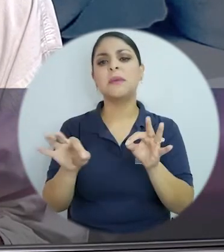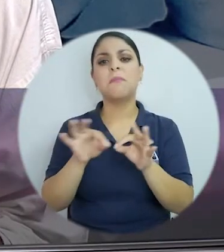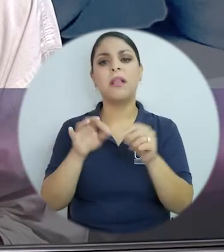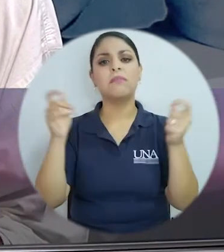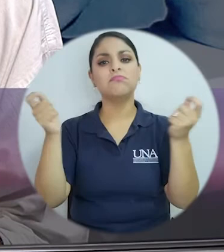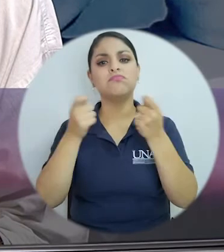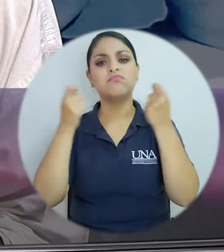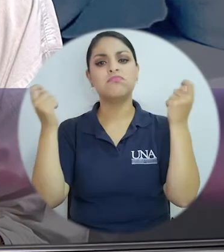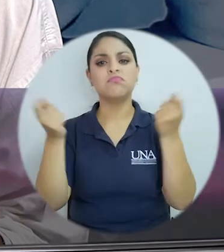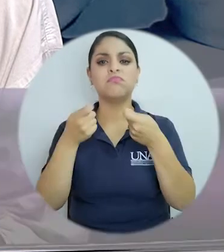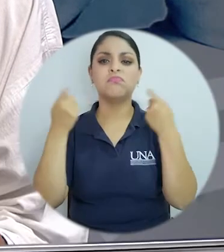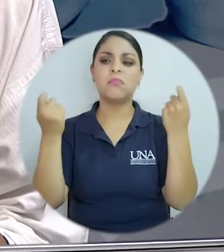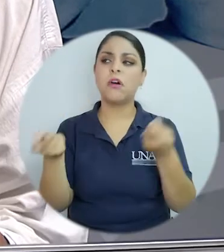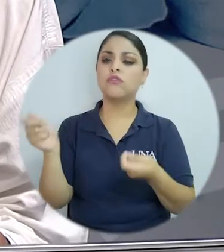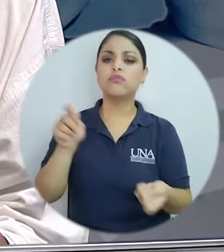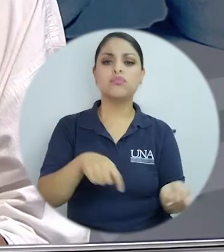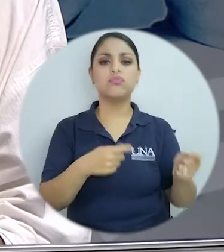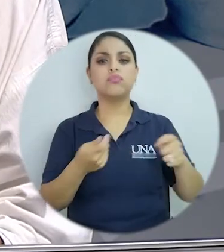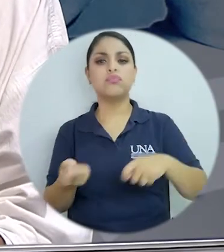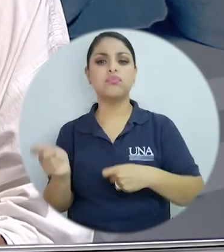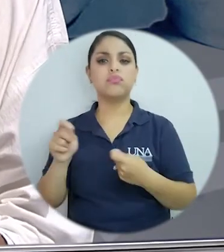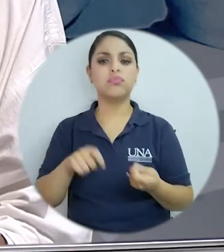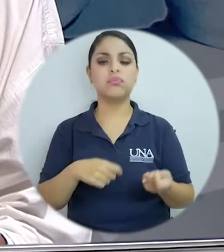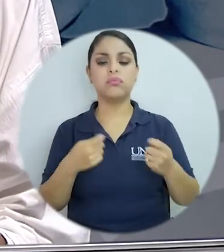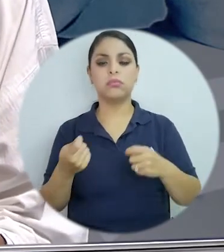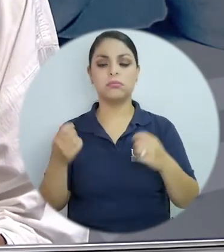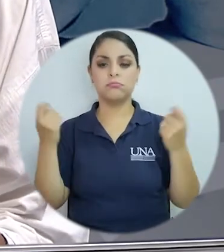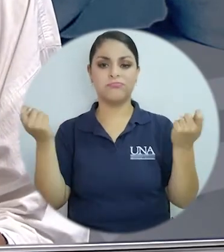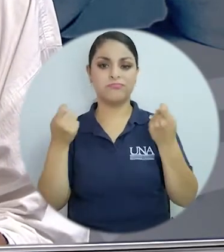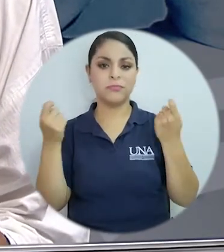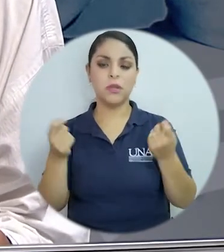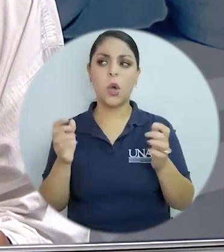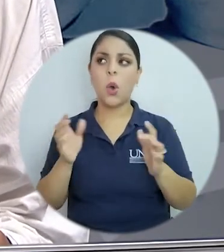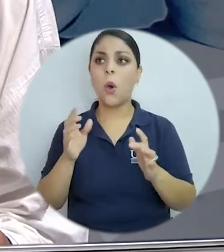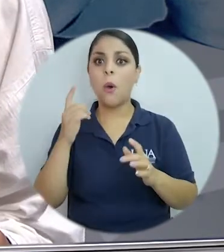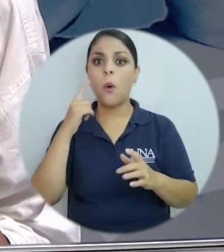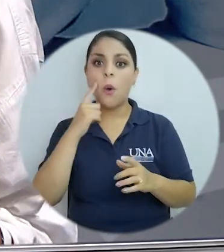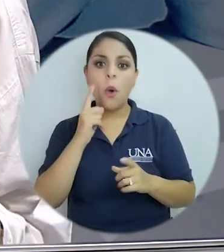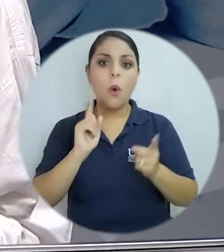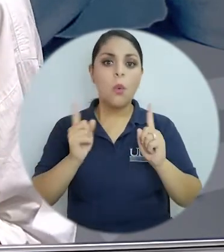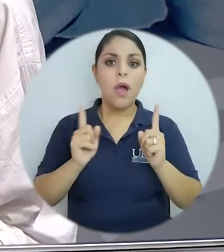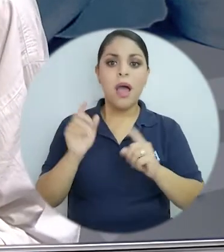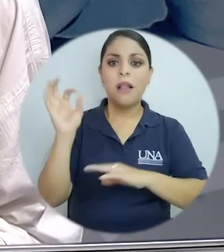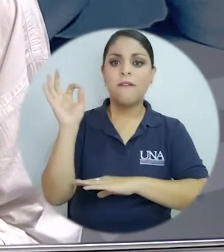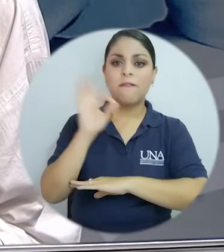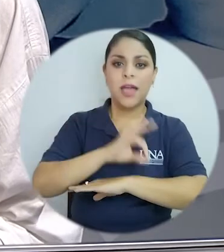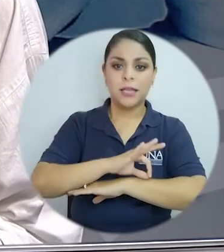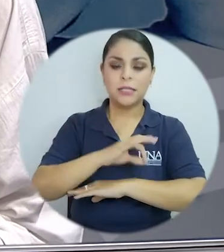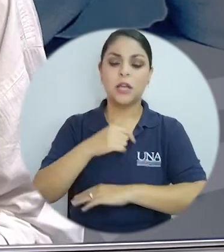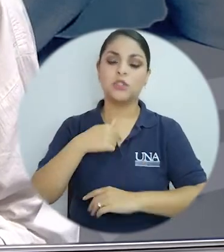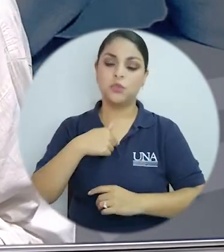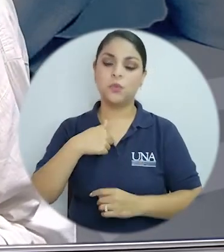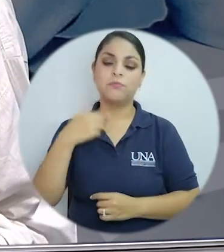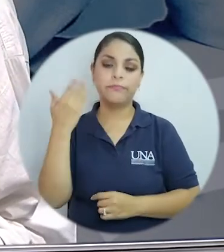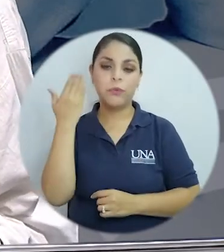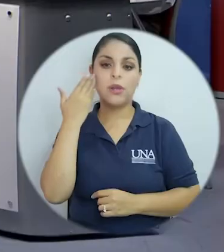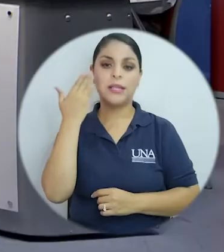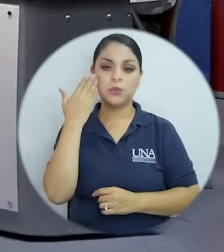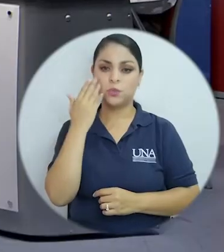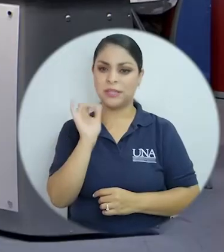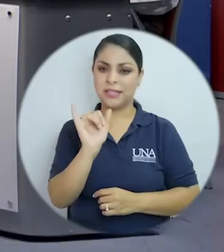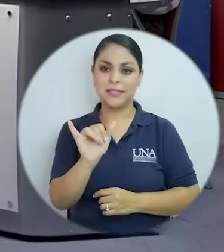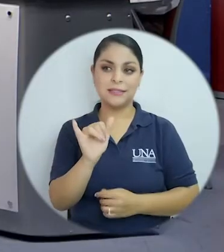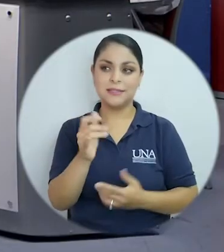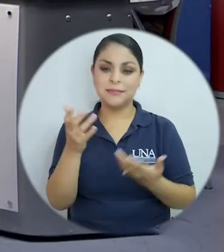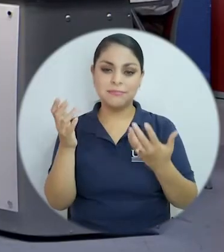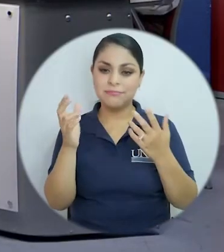simple celebración ni folclórica, no se trata de pelearnos por una fecha, que estoy un poco molesto de que eso